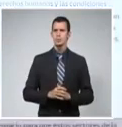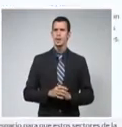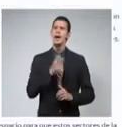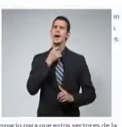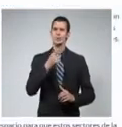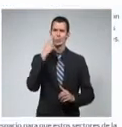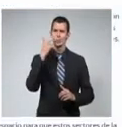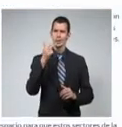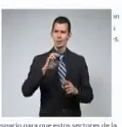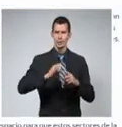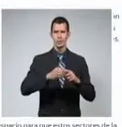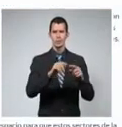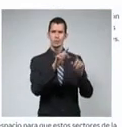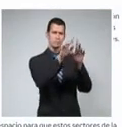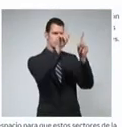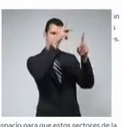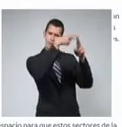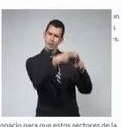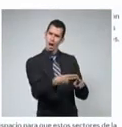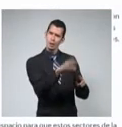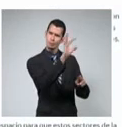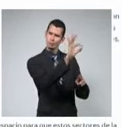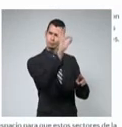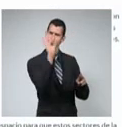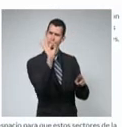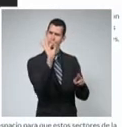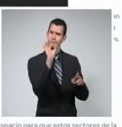también. Véanlo.